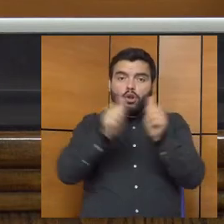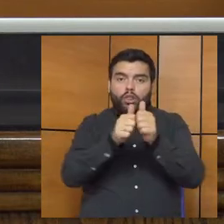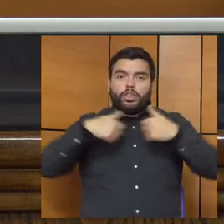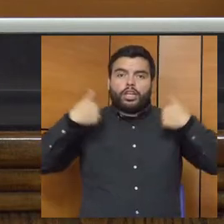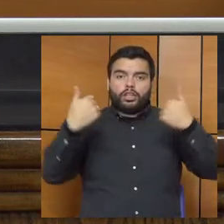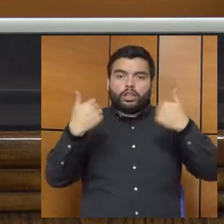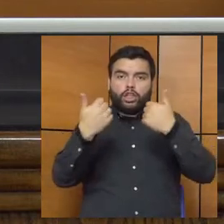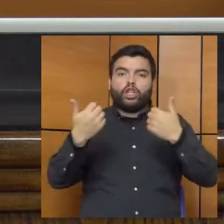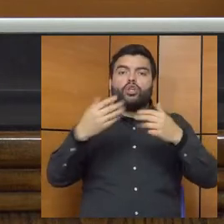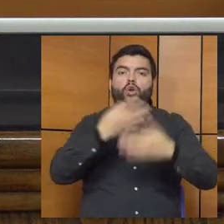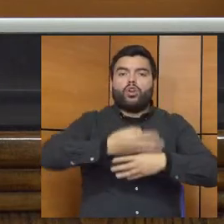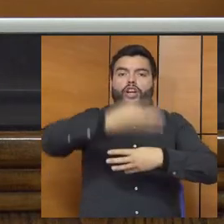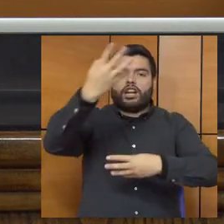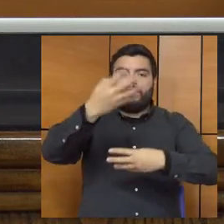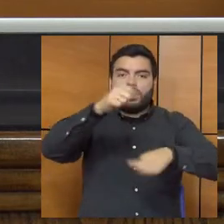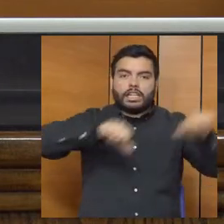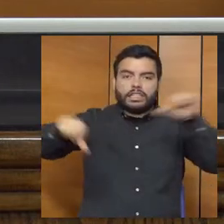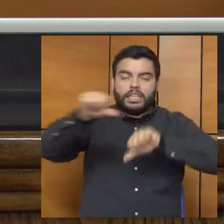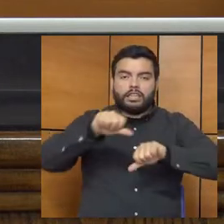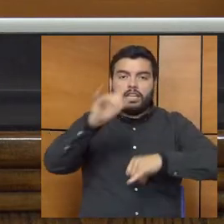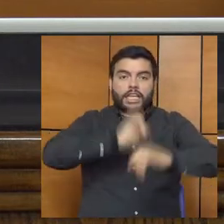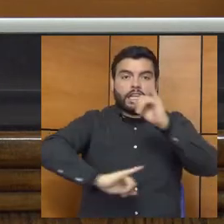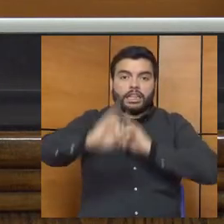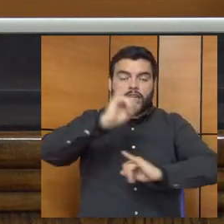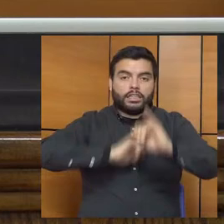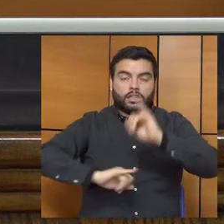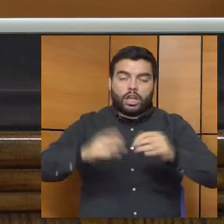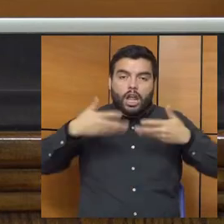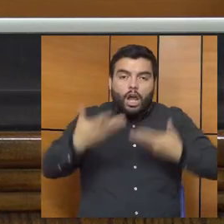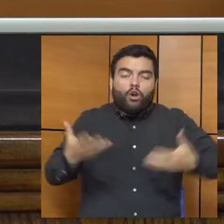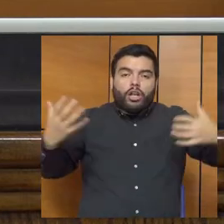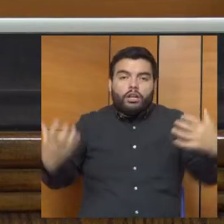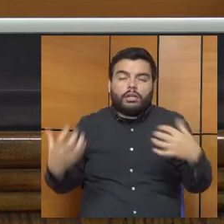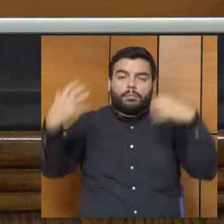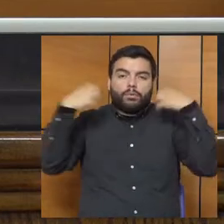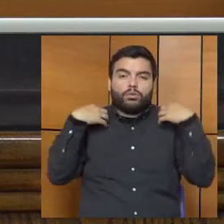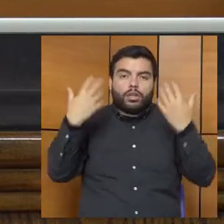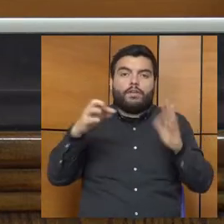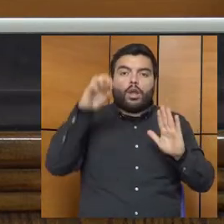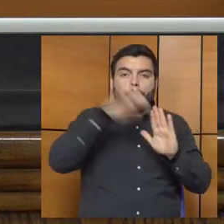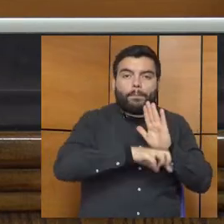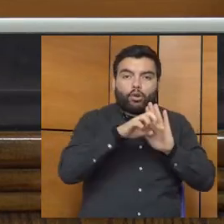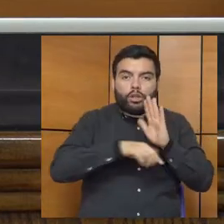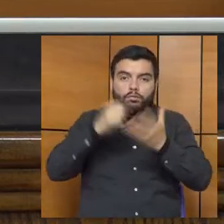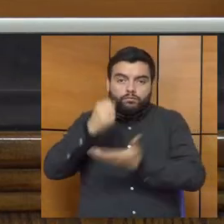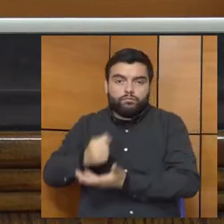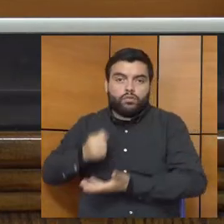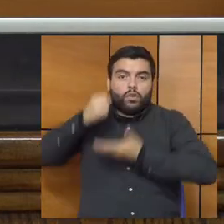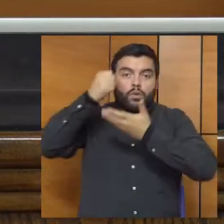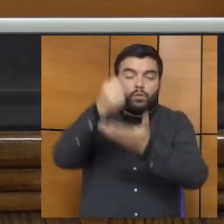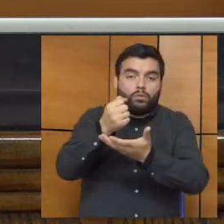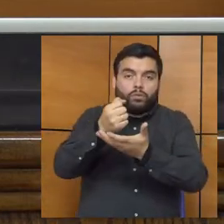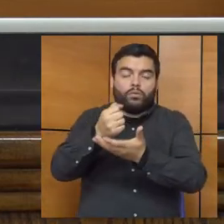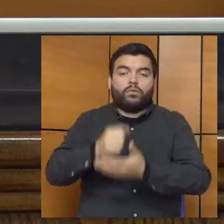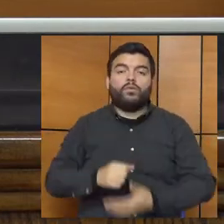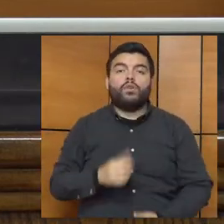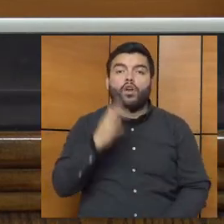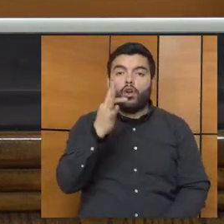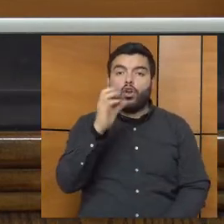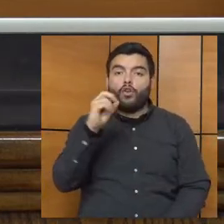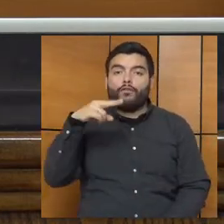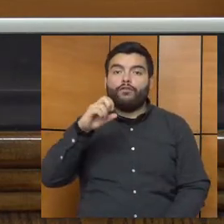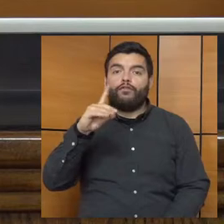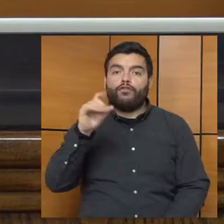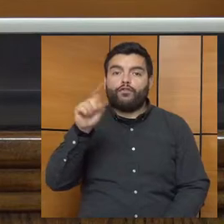revistas científicas internacionales. Actualmente es el responsable del proyecto con financiamiento de Fondesit Regular, Uso de